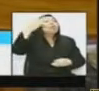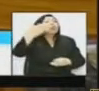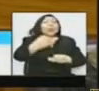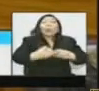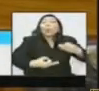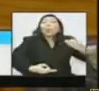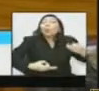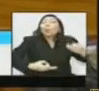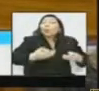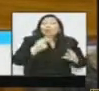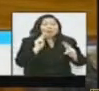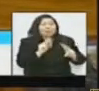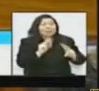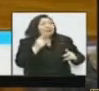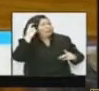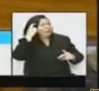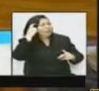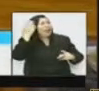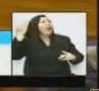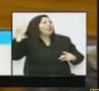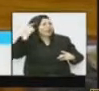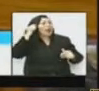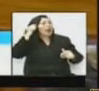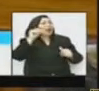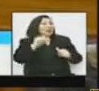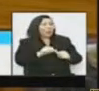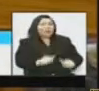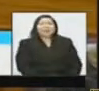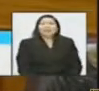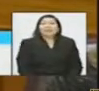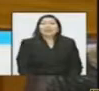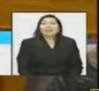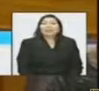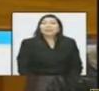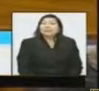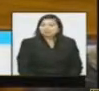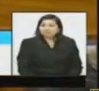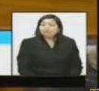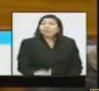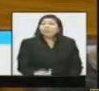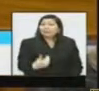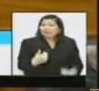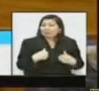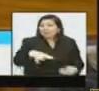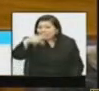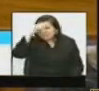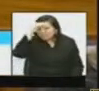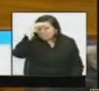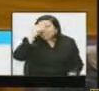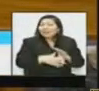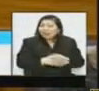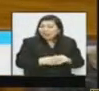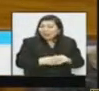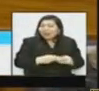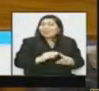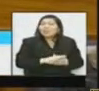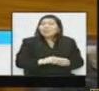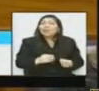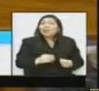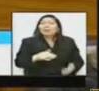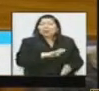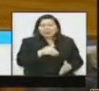2 últimas horas cuando aparece como sanos pero lo que ya está